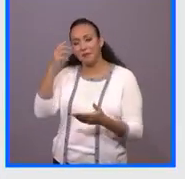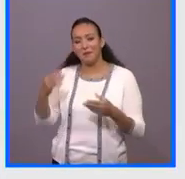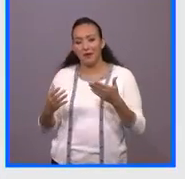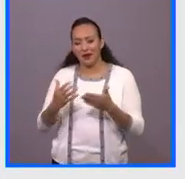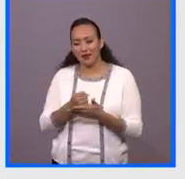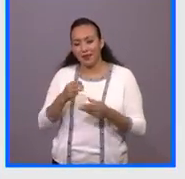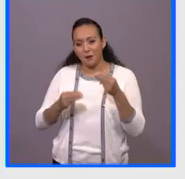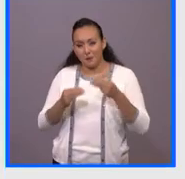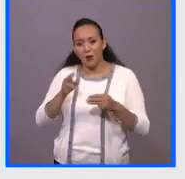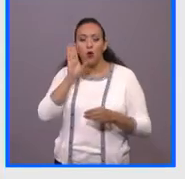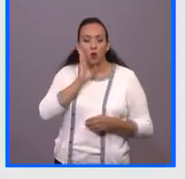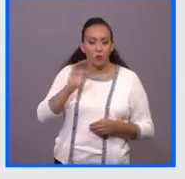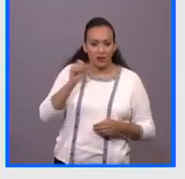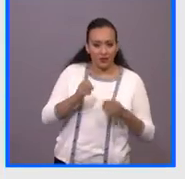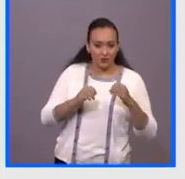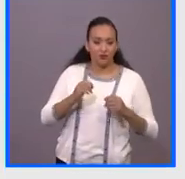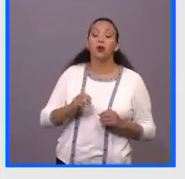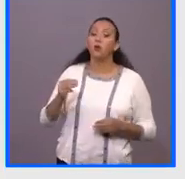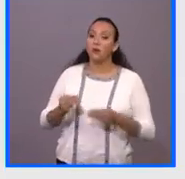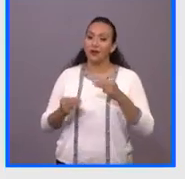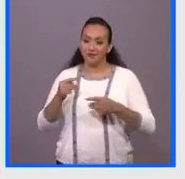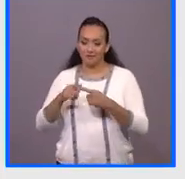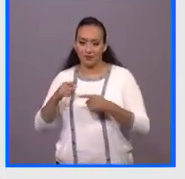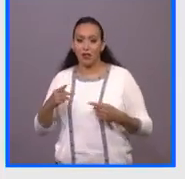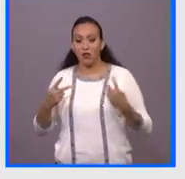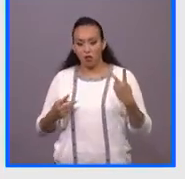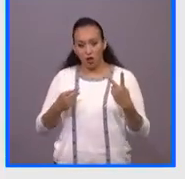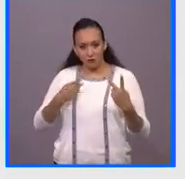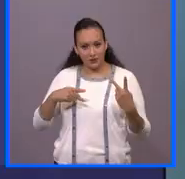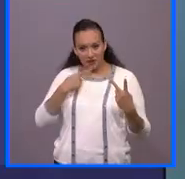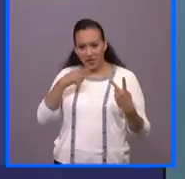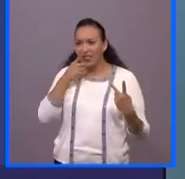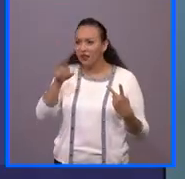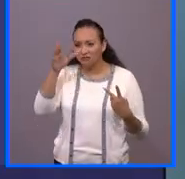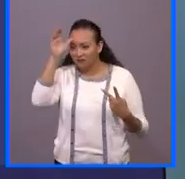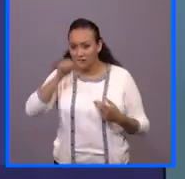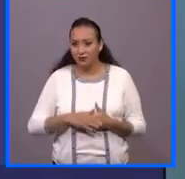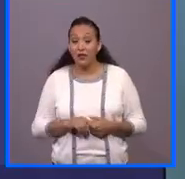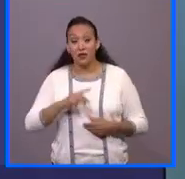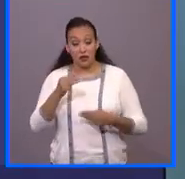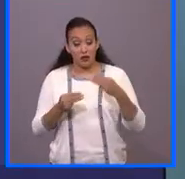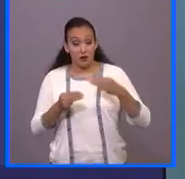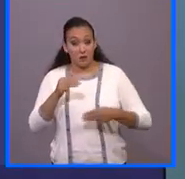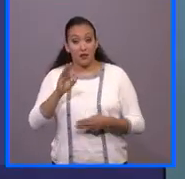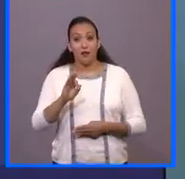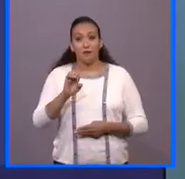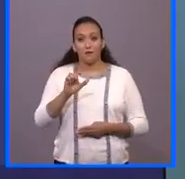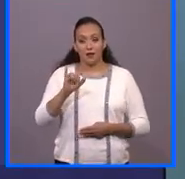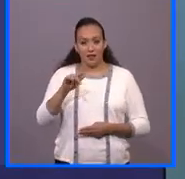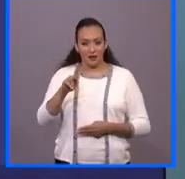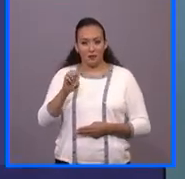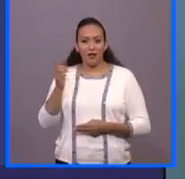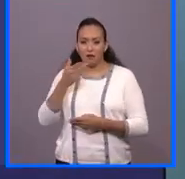ministros de la Suprema Corte y para magistraturas del Tribunal de Disciplina Judicial. El magistrado Felipe Alfredo Fuentes